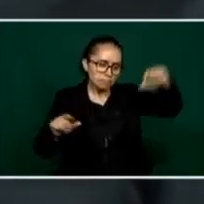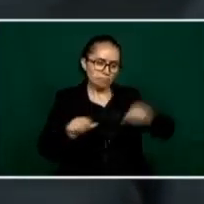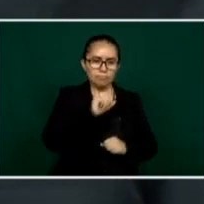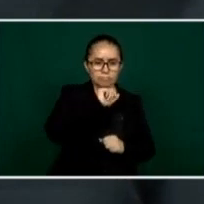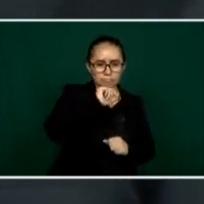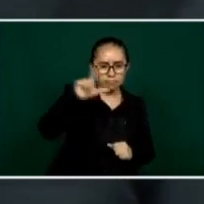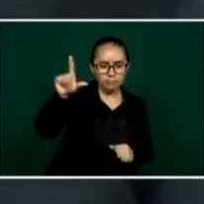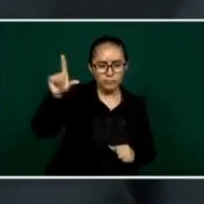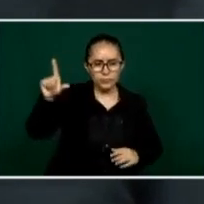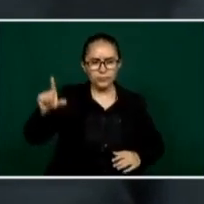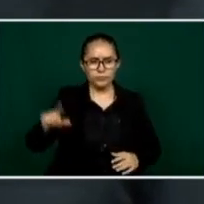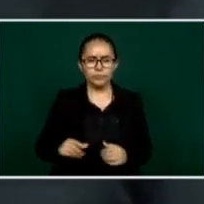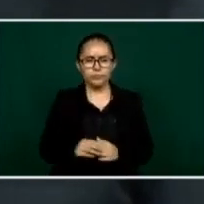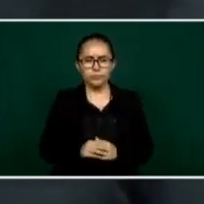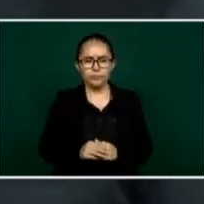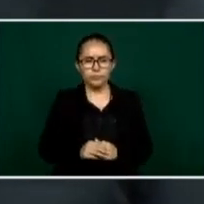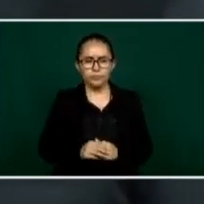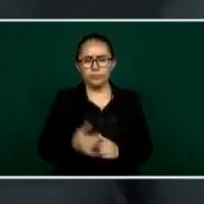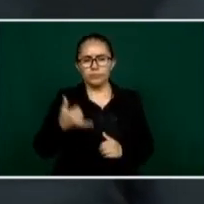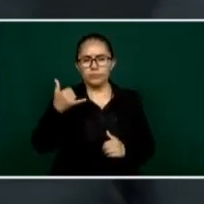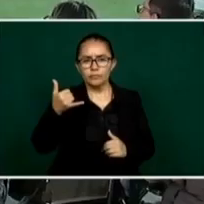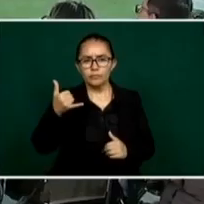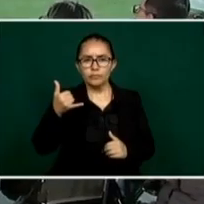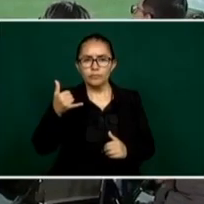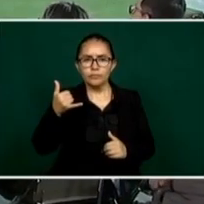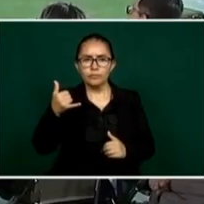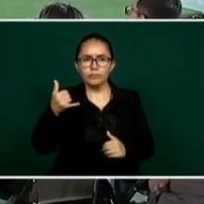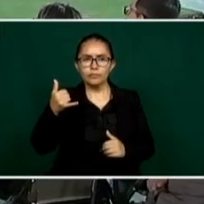profesionales, y